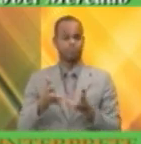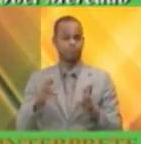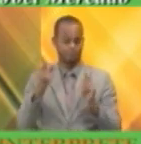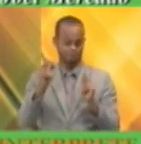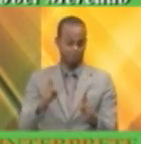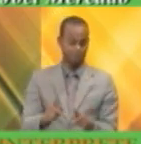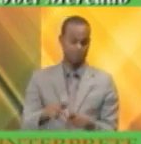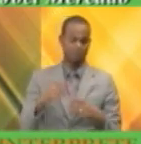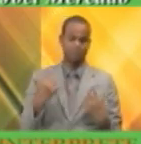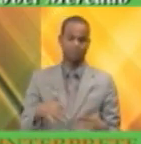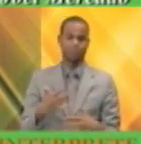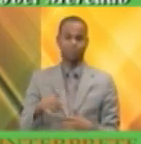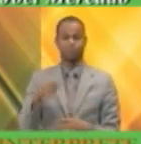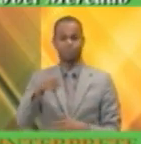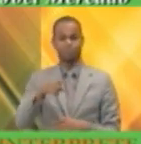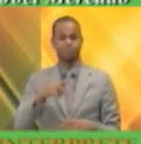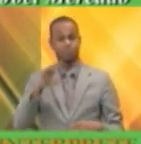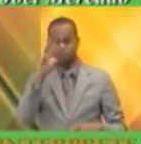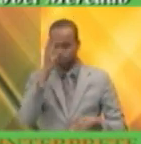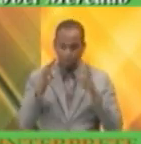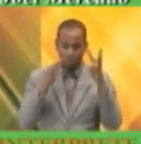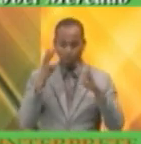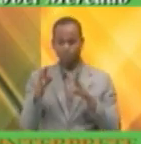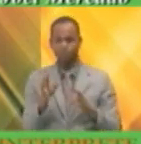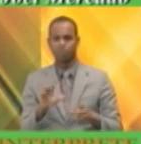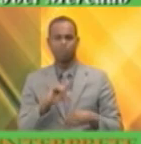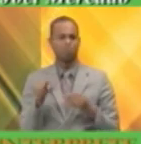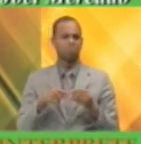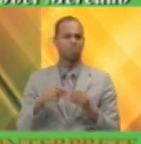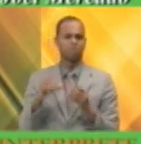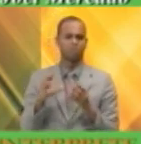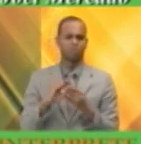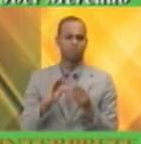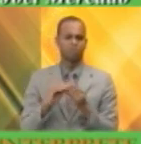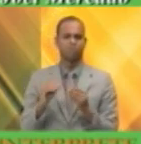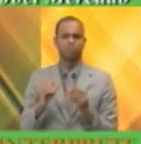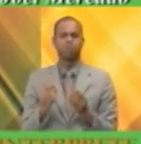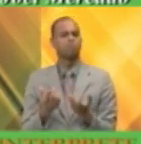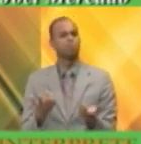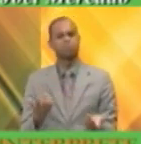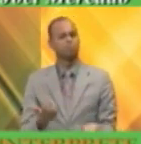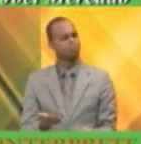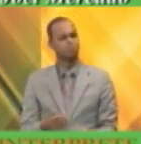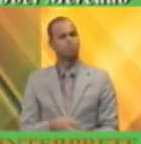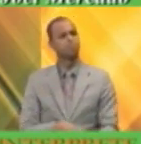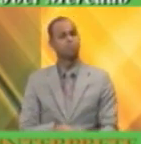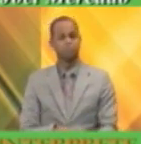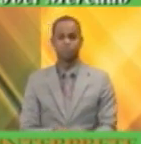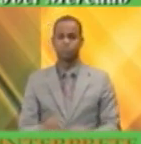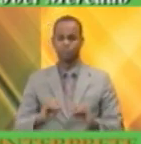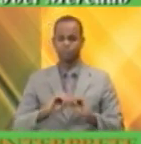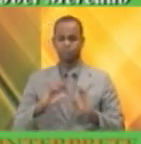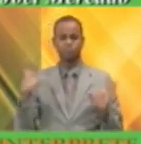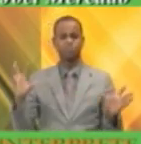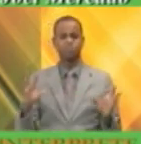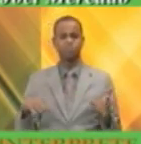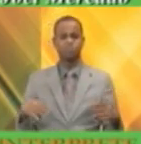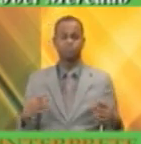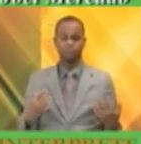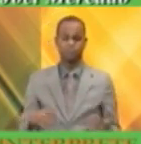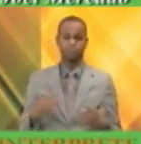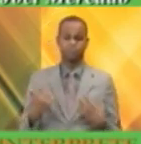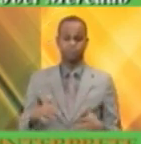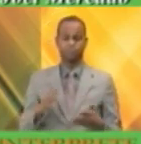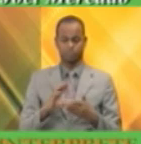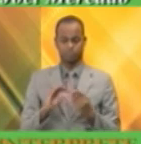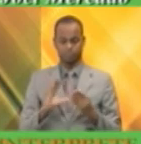persona que no es un improvisado en manejar los términos. Evidentemente que si por texto